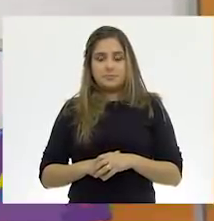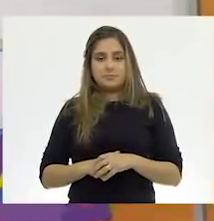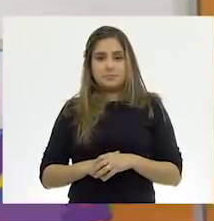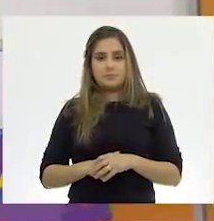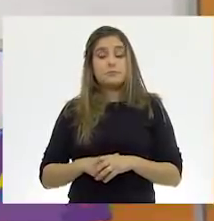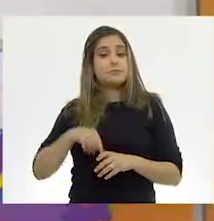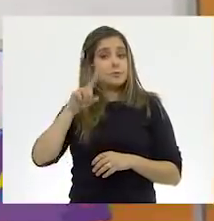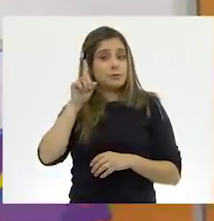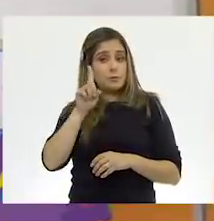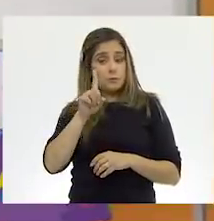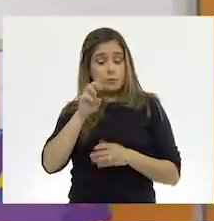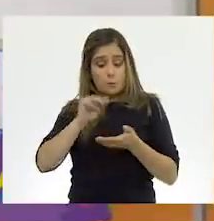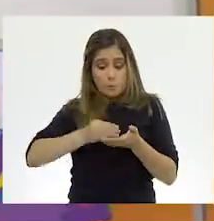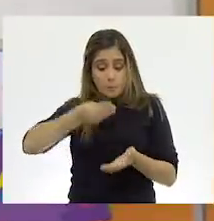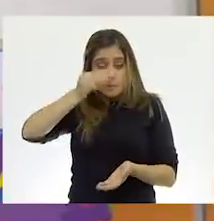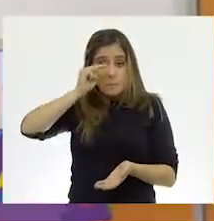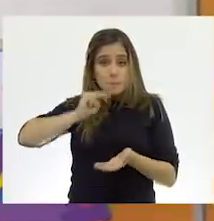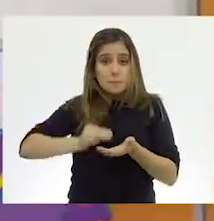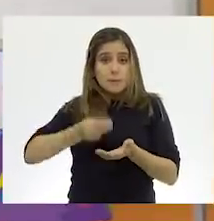Un ingrediente importante...